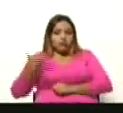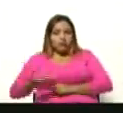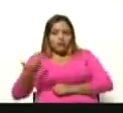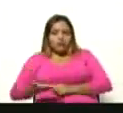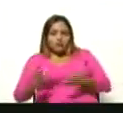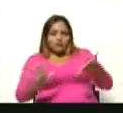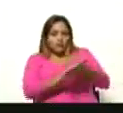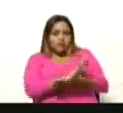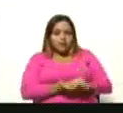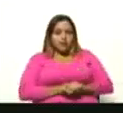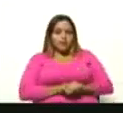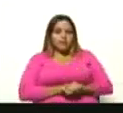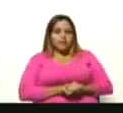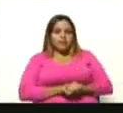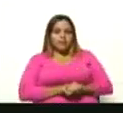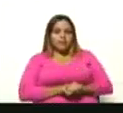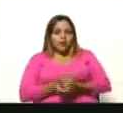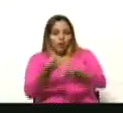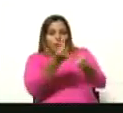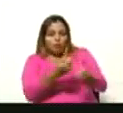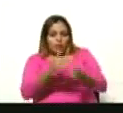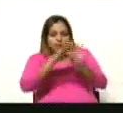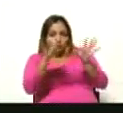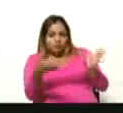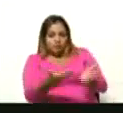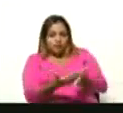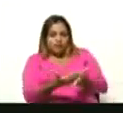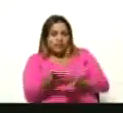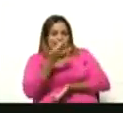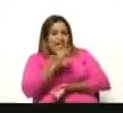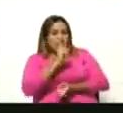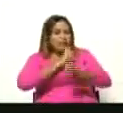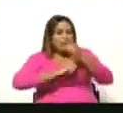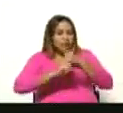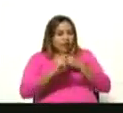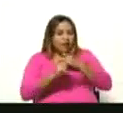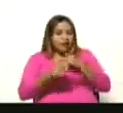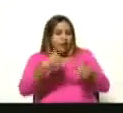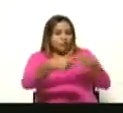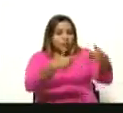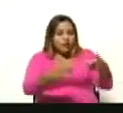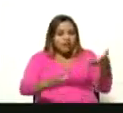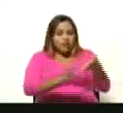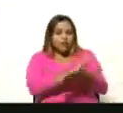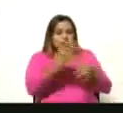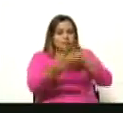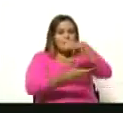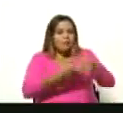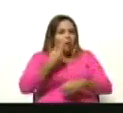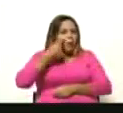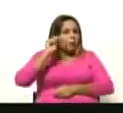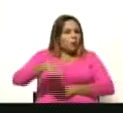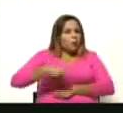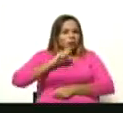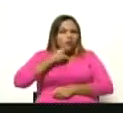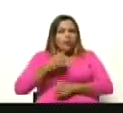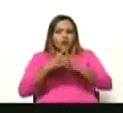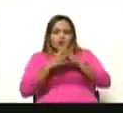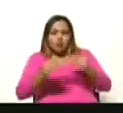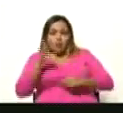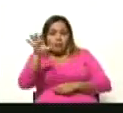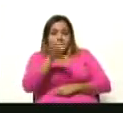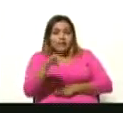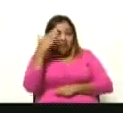todo en una coyuntura de economía mundial duramente golpeada por el conflicto Rusia-Ucrania. Todos los países sabemos de qué